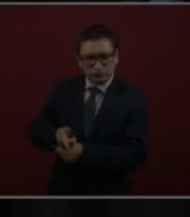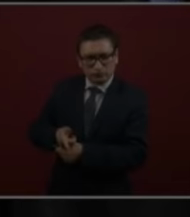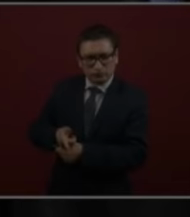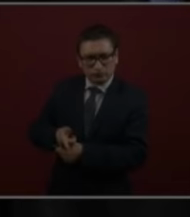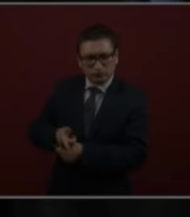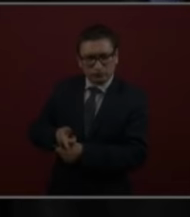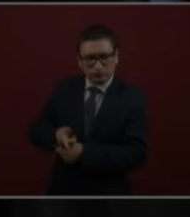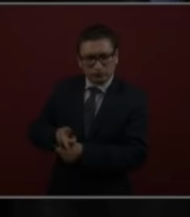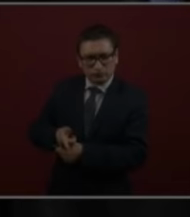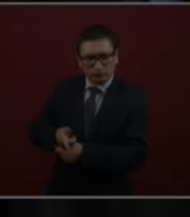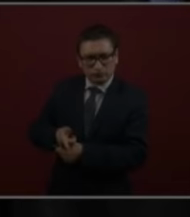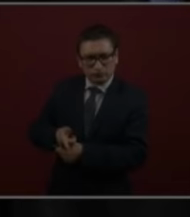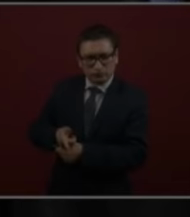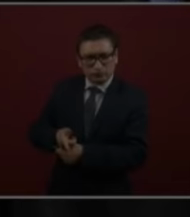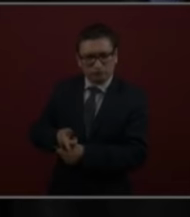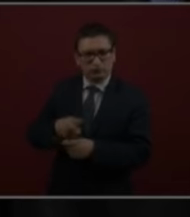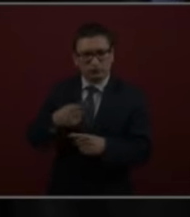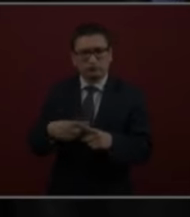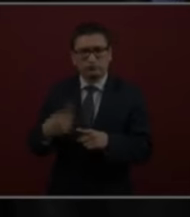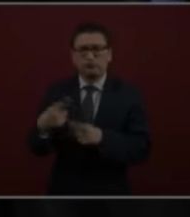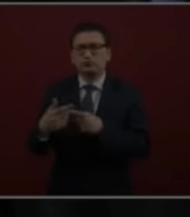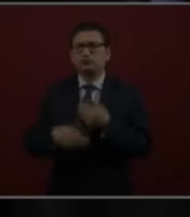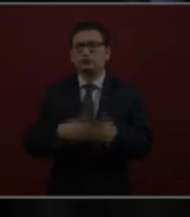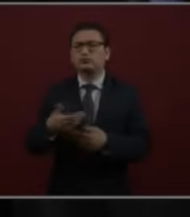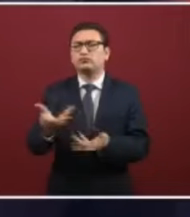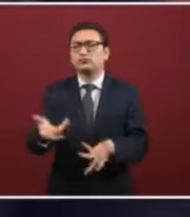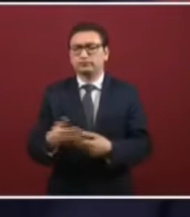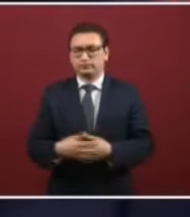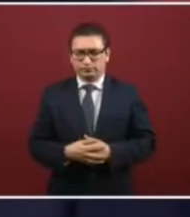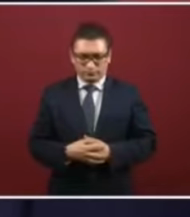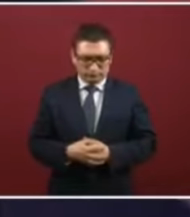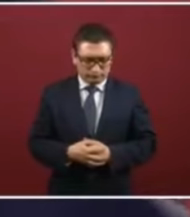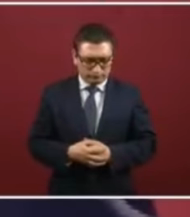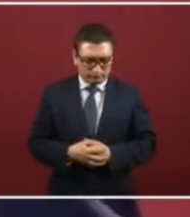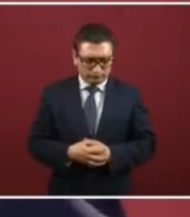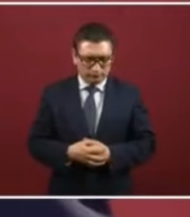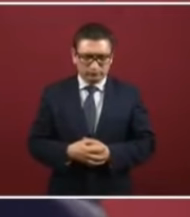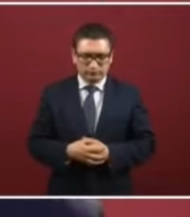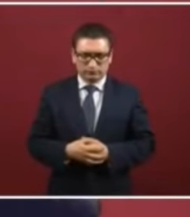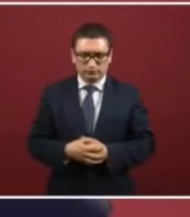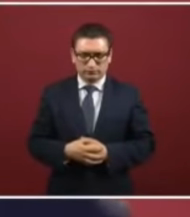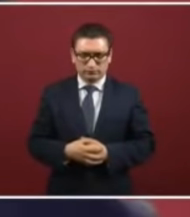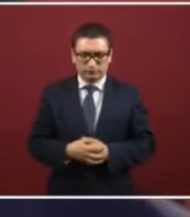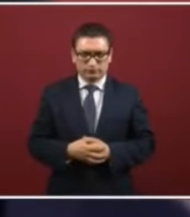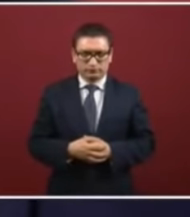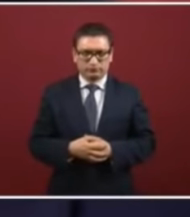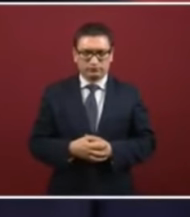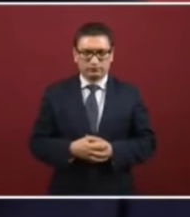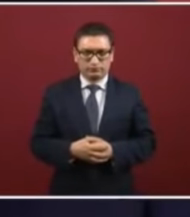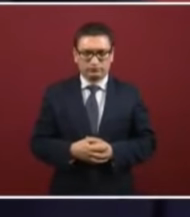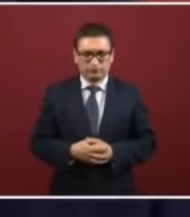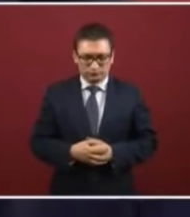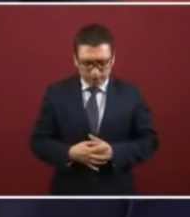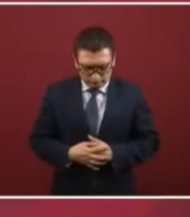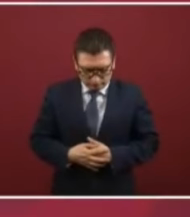que es una joya. Vamos a escuchar. Bien, gracias. Bueno, el gobierno,